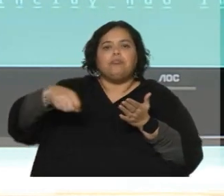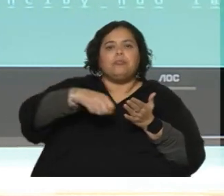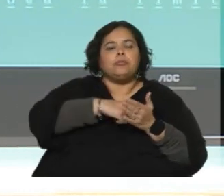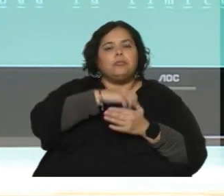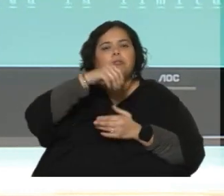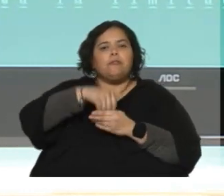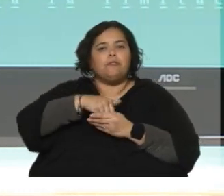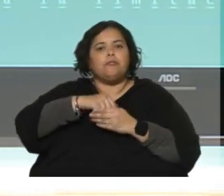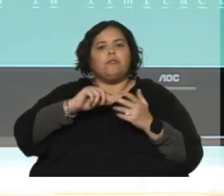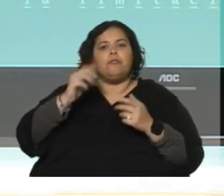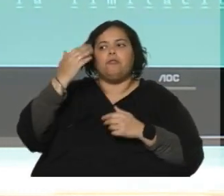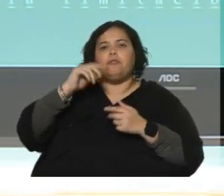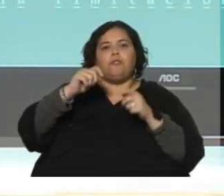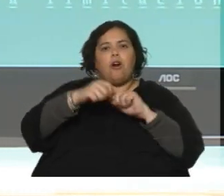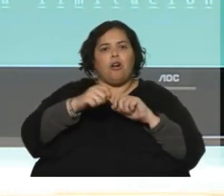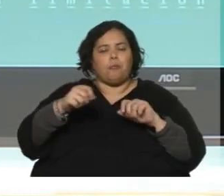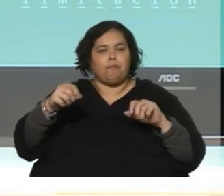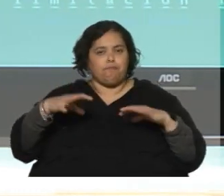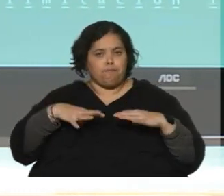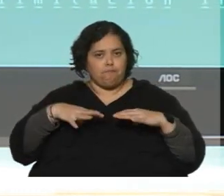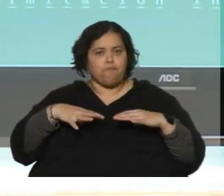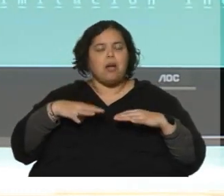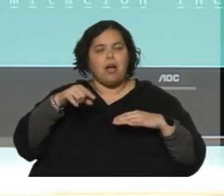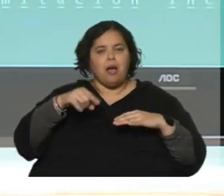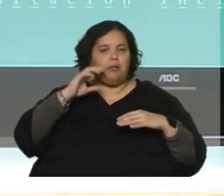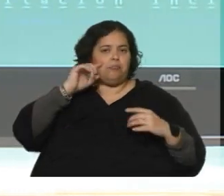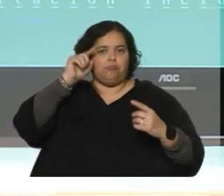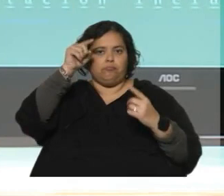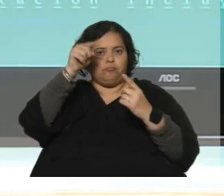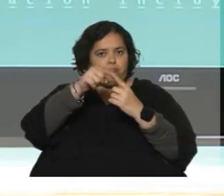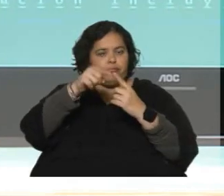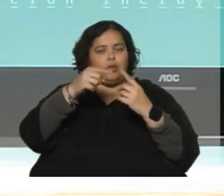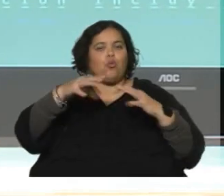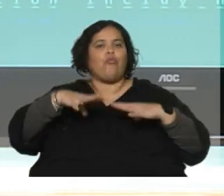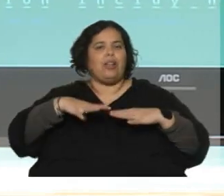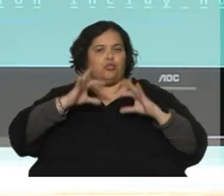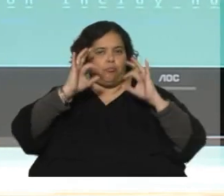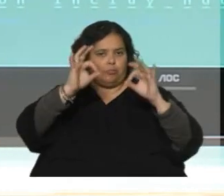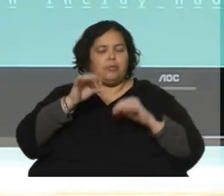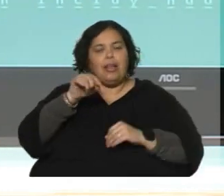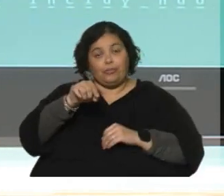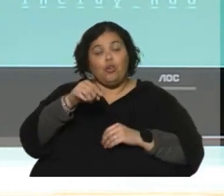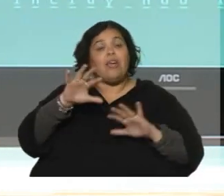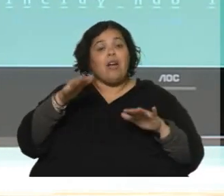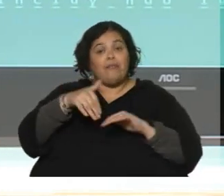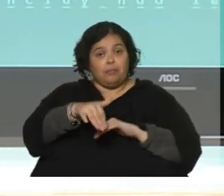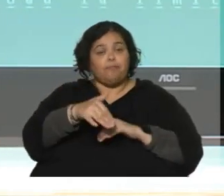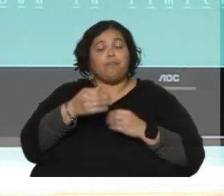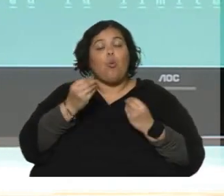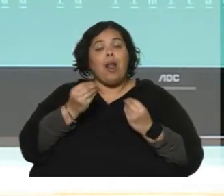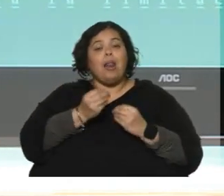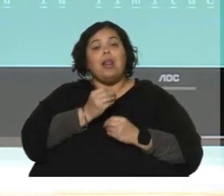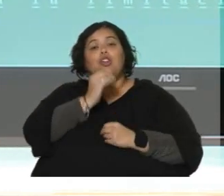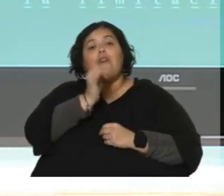la última reforma de la seguridad social que como se sabe está centrado básicamente en la jubilaciones qué ha pasado Cuáles son las